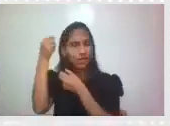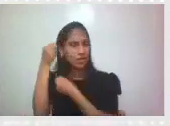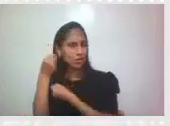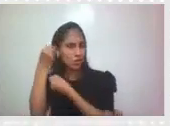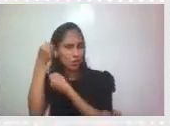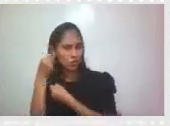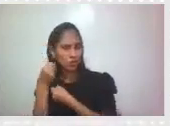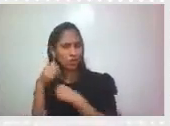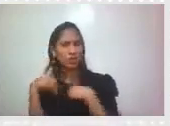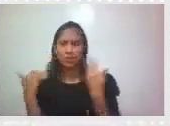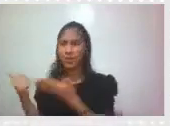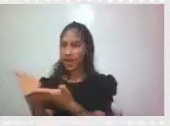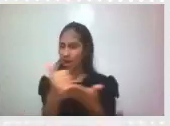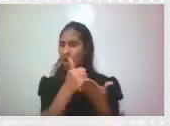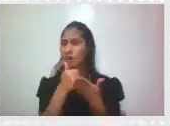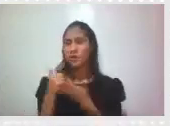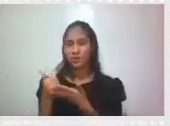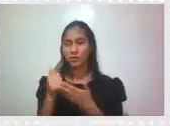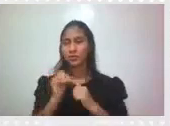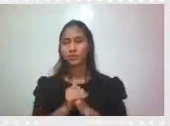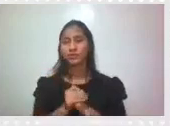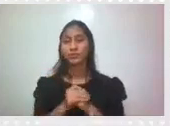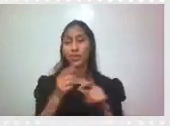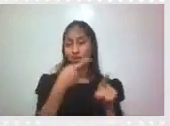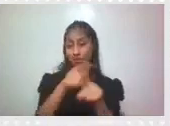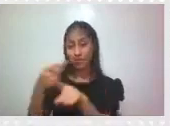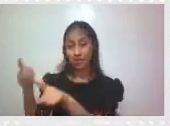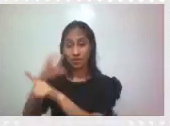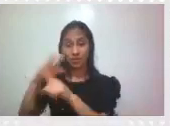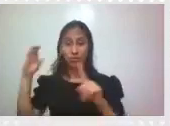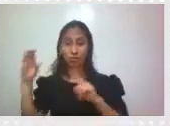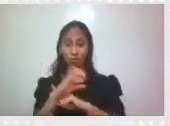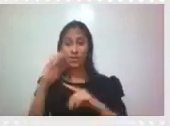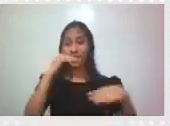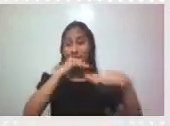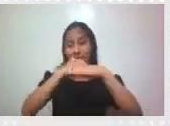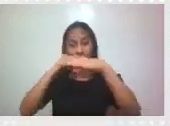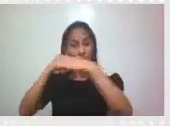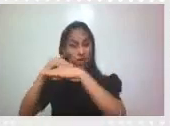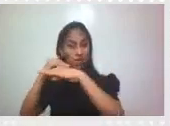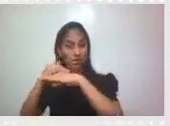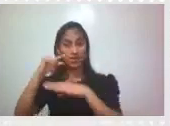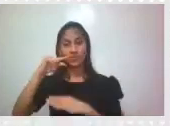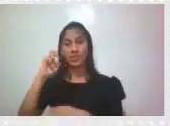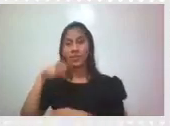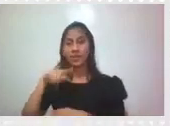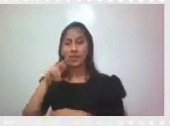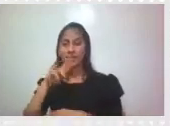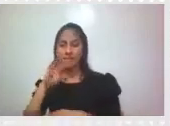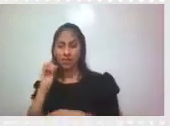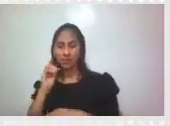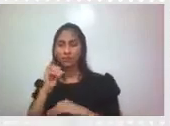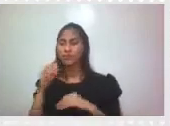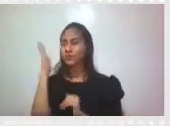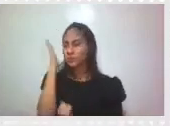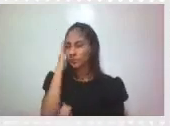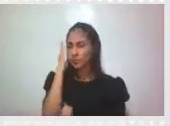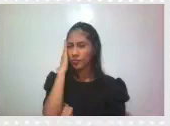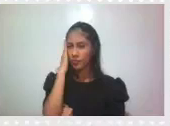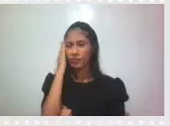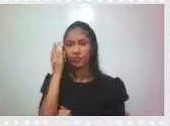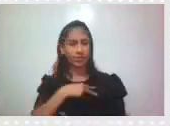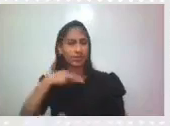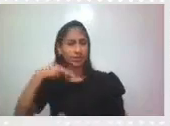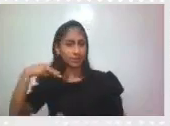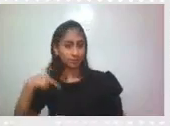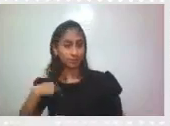poder incorporar los enfoques de interculturalidad e igualdad de género en los estudios de impacto ambiental. Sabemos que nosotros